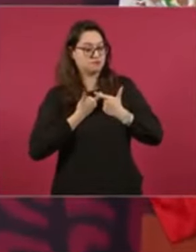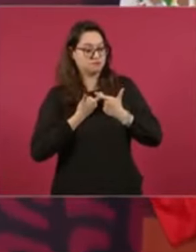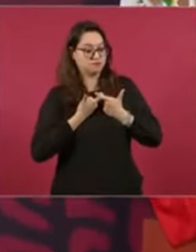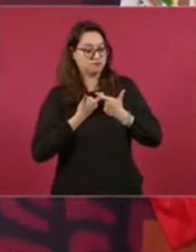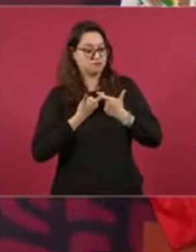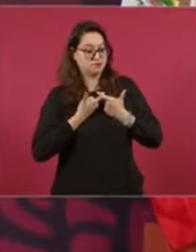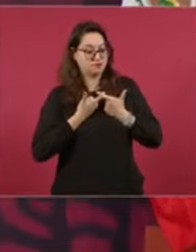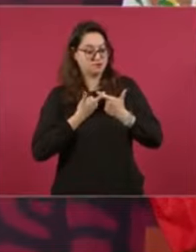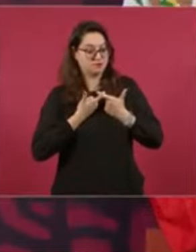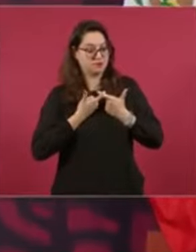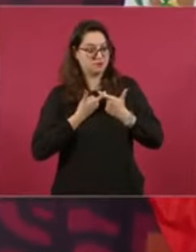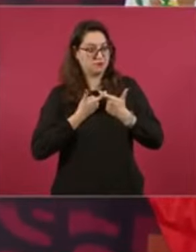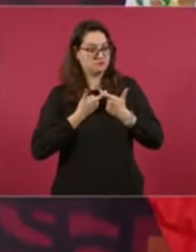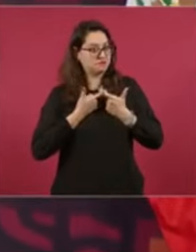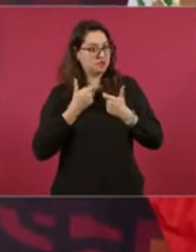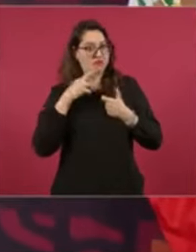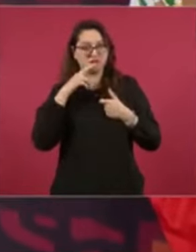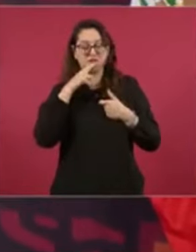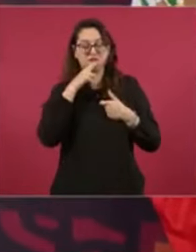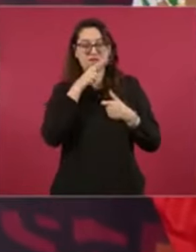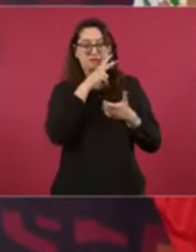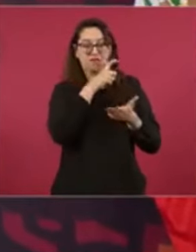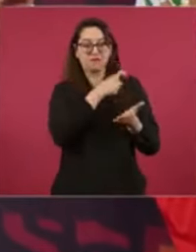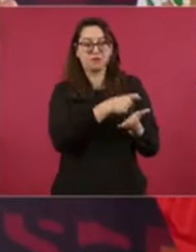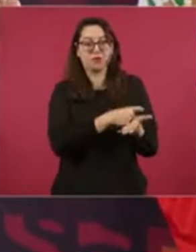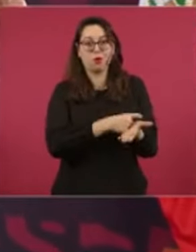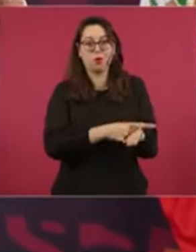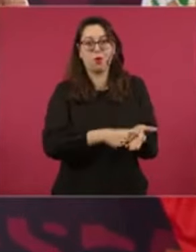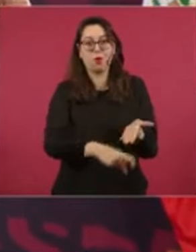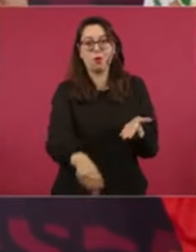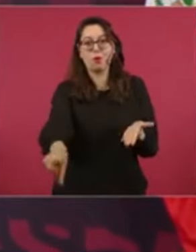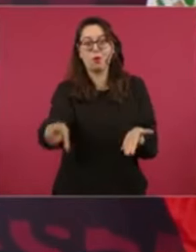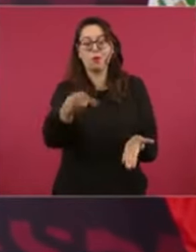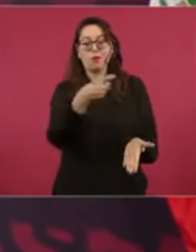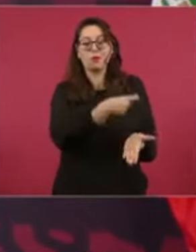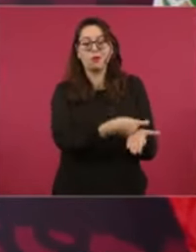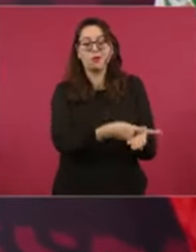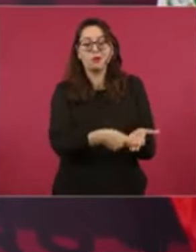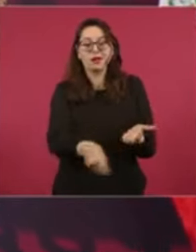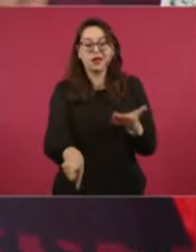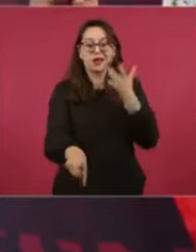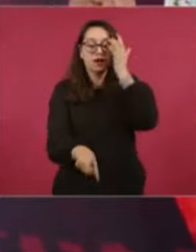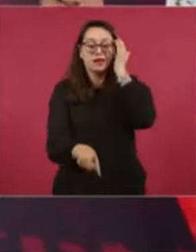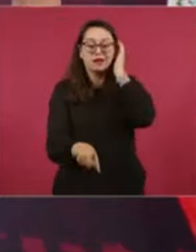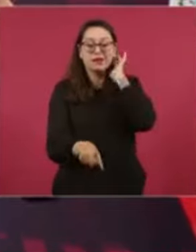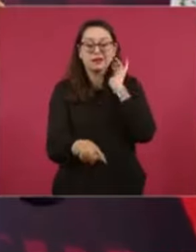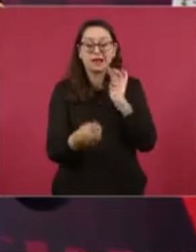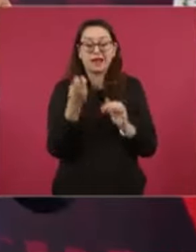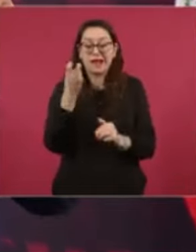Al día siguiente de que reciben sus apoyos, ya están consumiendo.